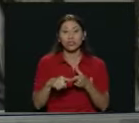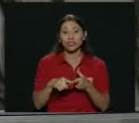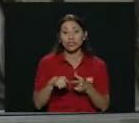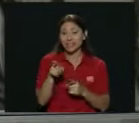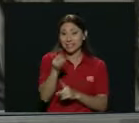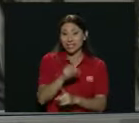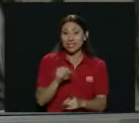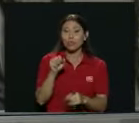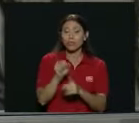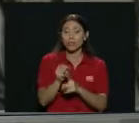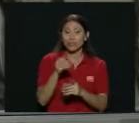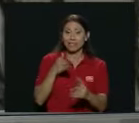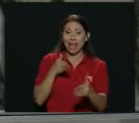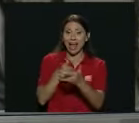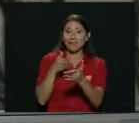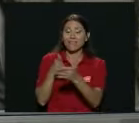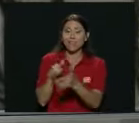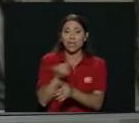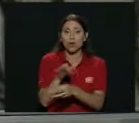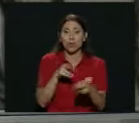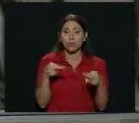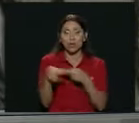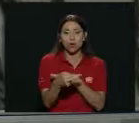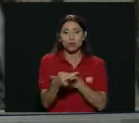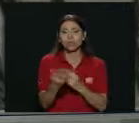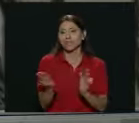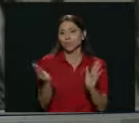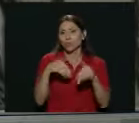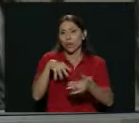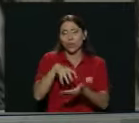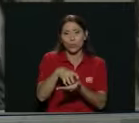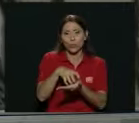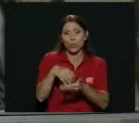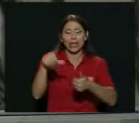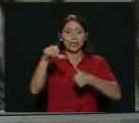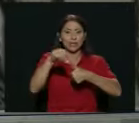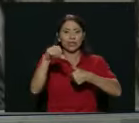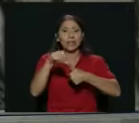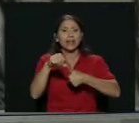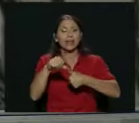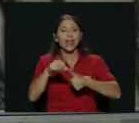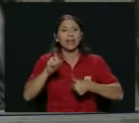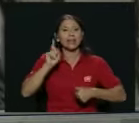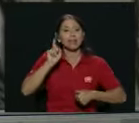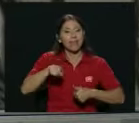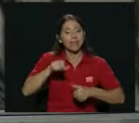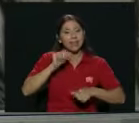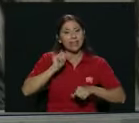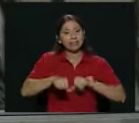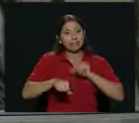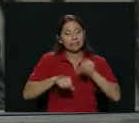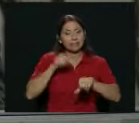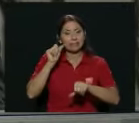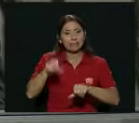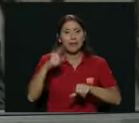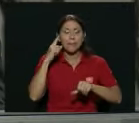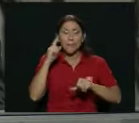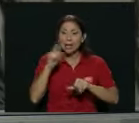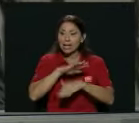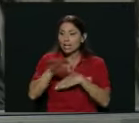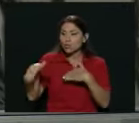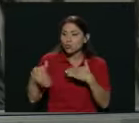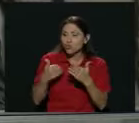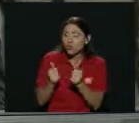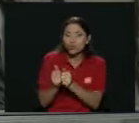que nos afectan como región, no hay ninguna duda de que Centroamérica debe hacer un esfuerzo